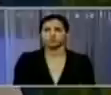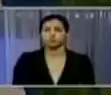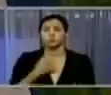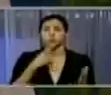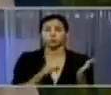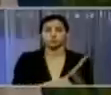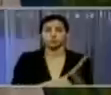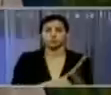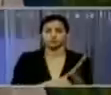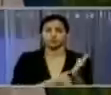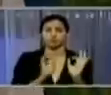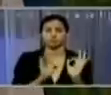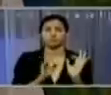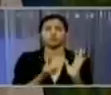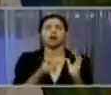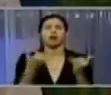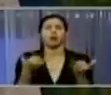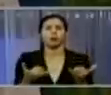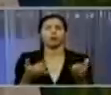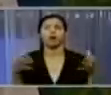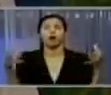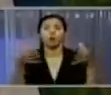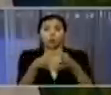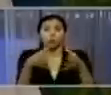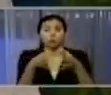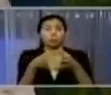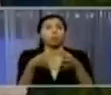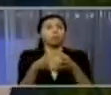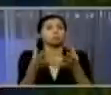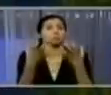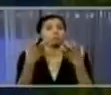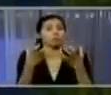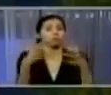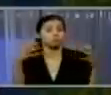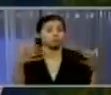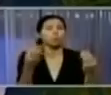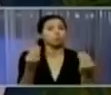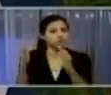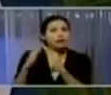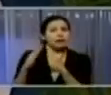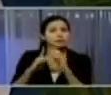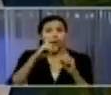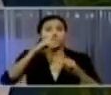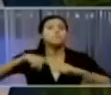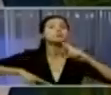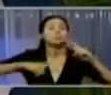Ahora, hay un grupo grande de viviendas proyectadas para el próximo año